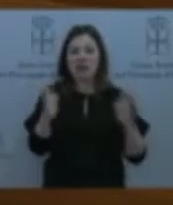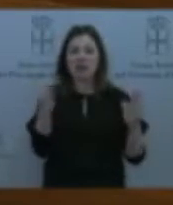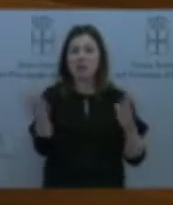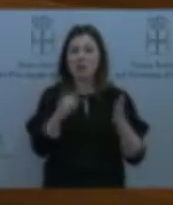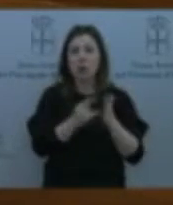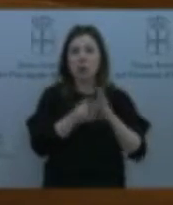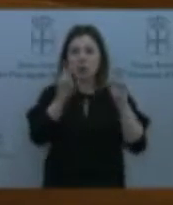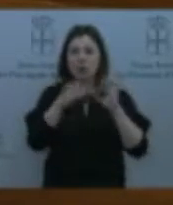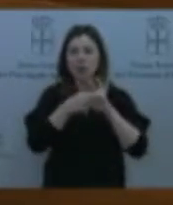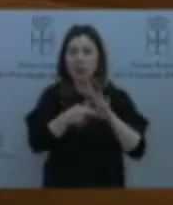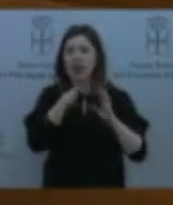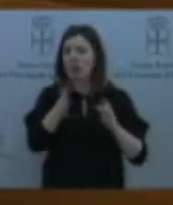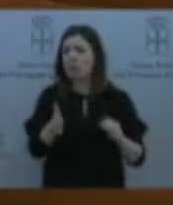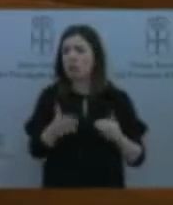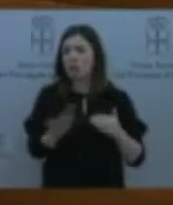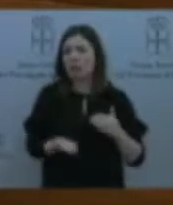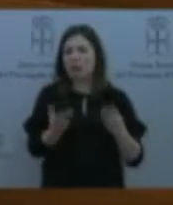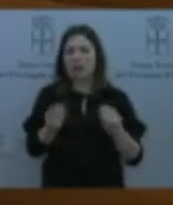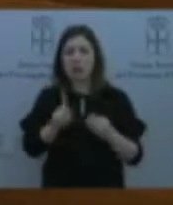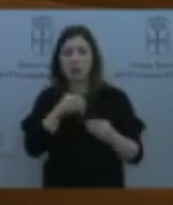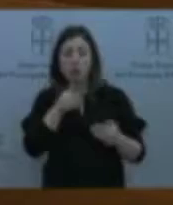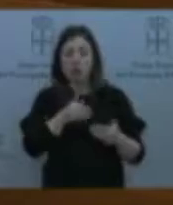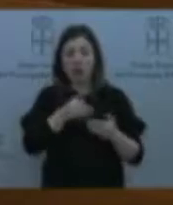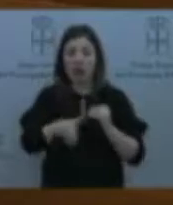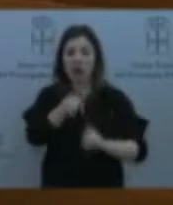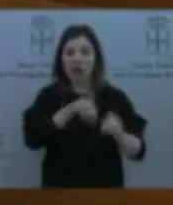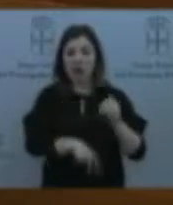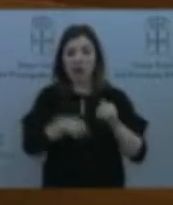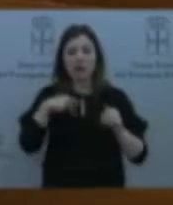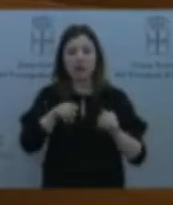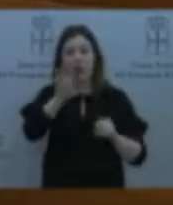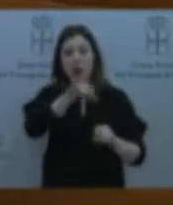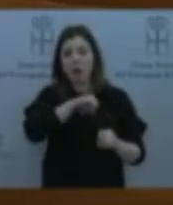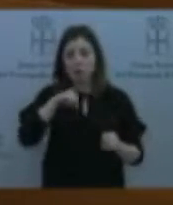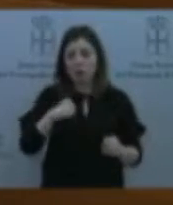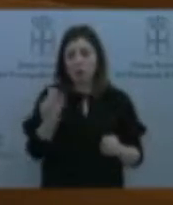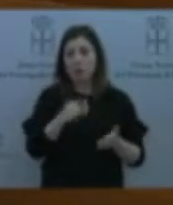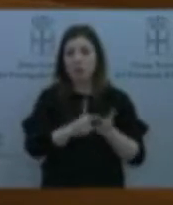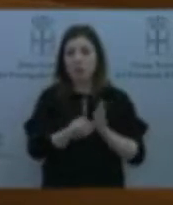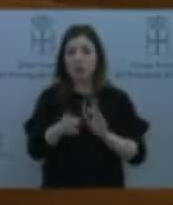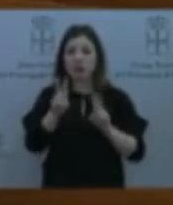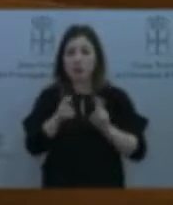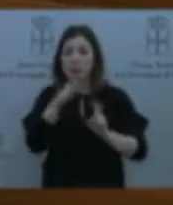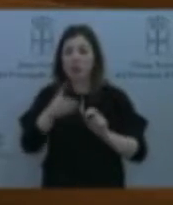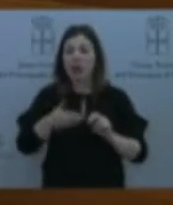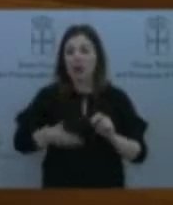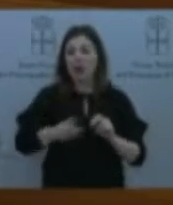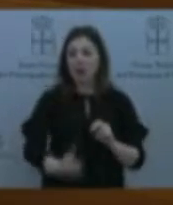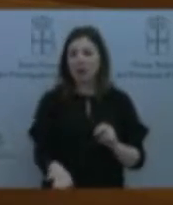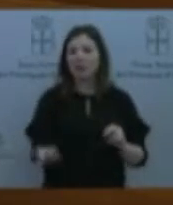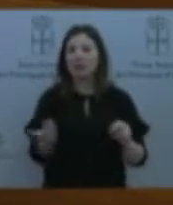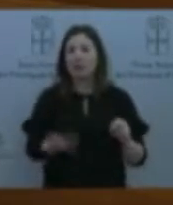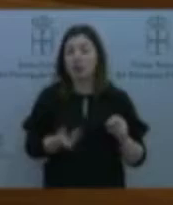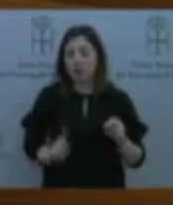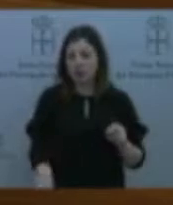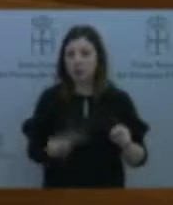elecciones generales y autonómicas, resolvamos este asunto, que es menor, como si las instituciones o los cambios en la ley electoral fuera una cuestión menor, cuando ustedes